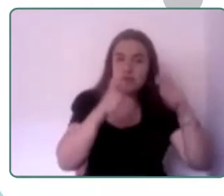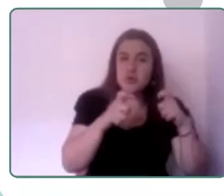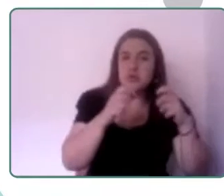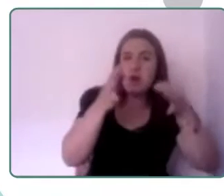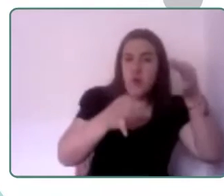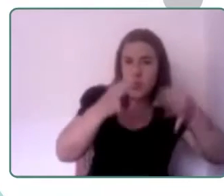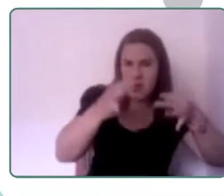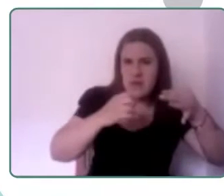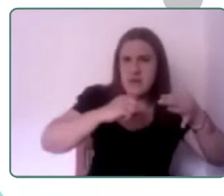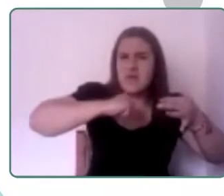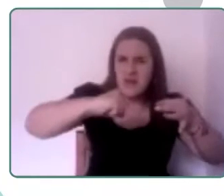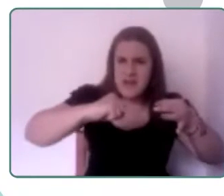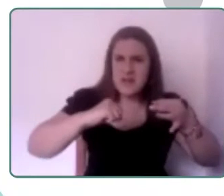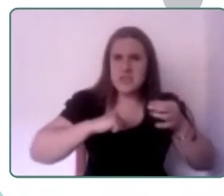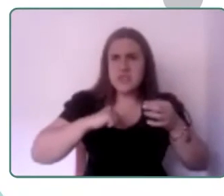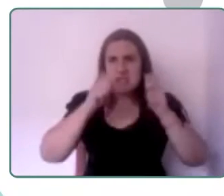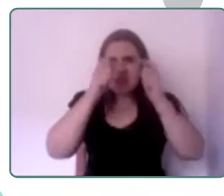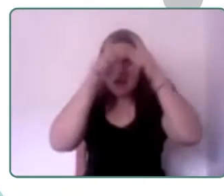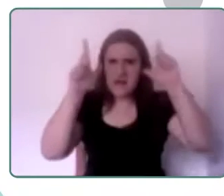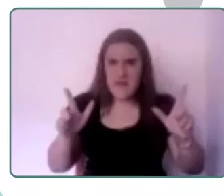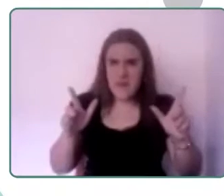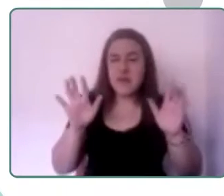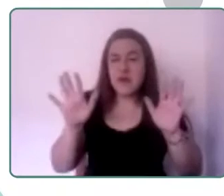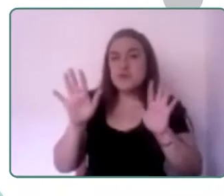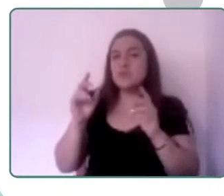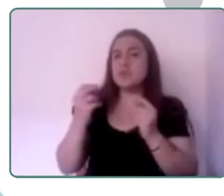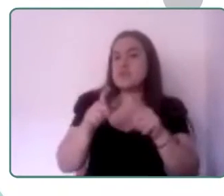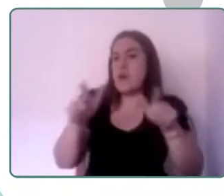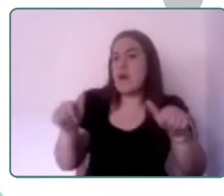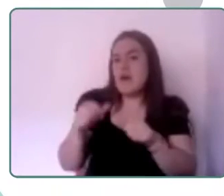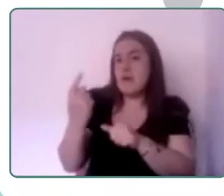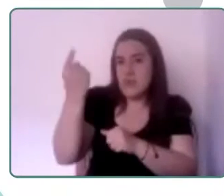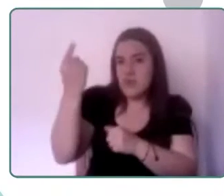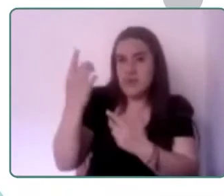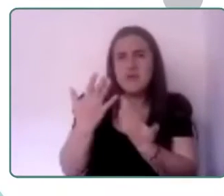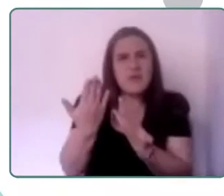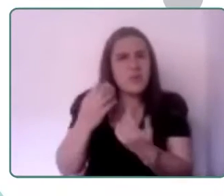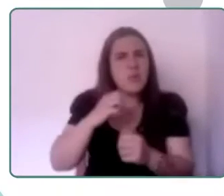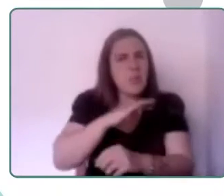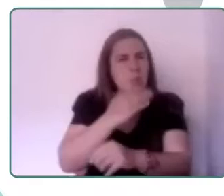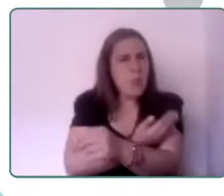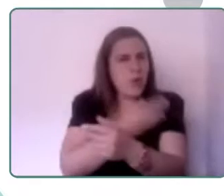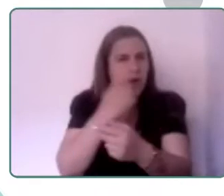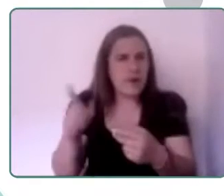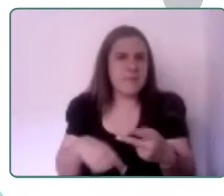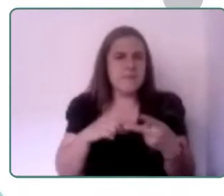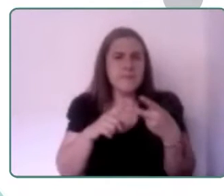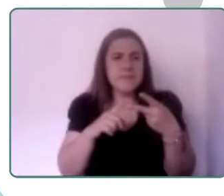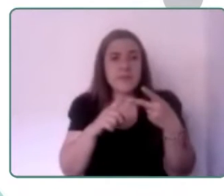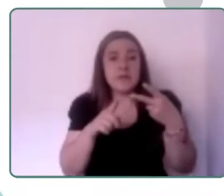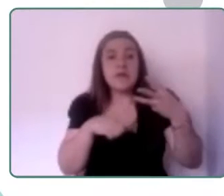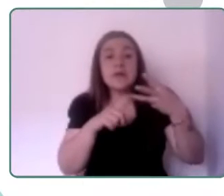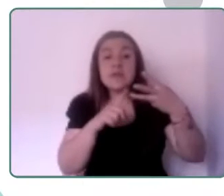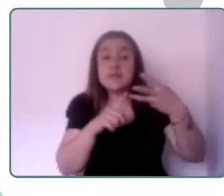libertades, desde la dimensión política, cómo han hecho ese ejercicio de poder, y desde la dimensión social, cómo han hecho esa búsqueda